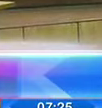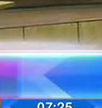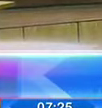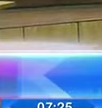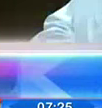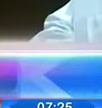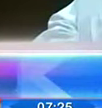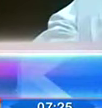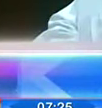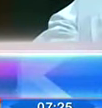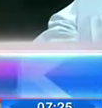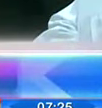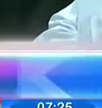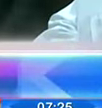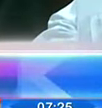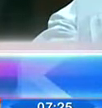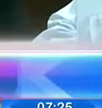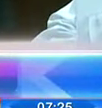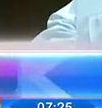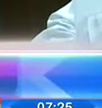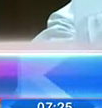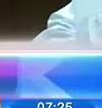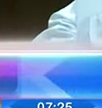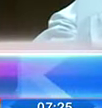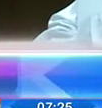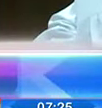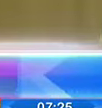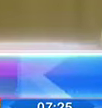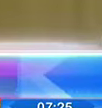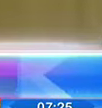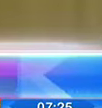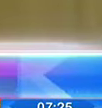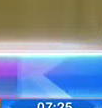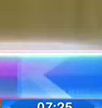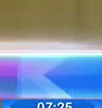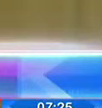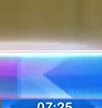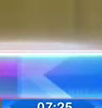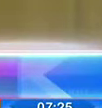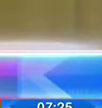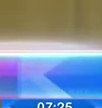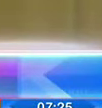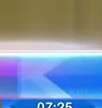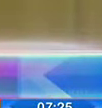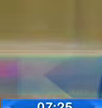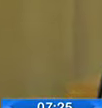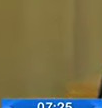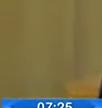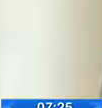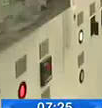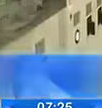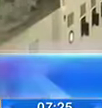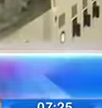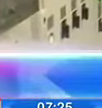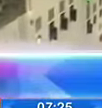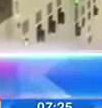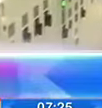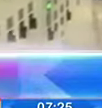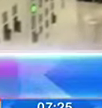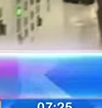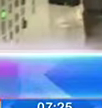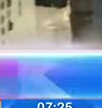Electoral conformó las juntas receptoras del voto para la consulta popular del próximo mes de febrero. Y también al retornar,